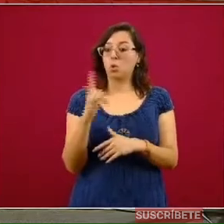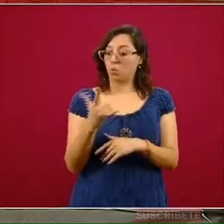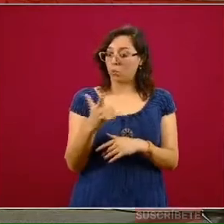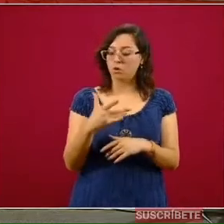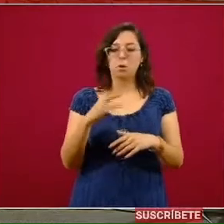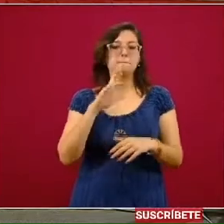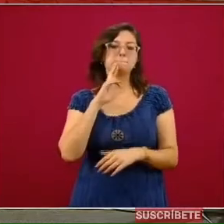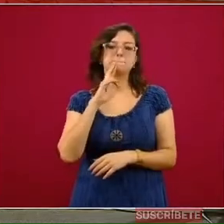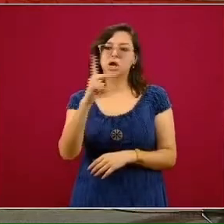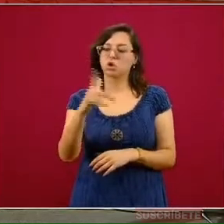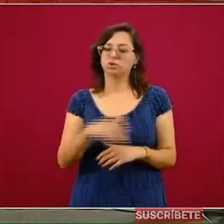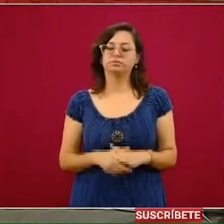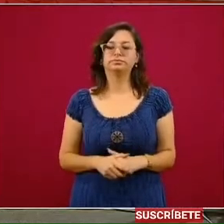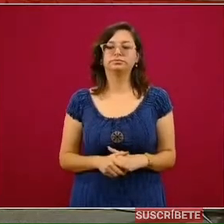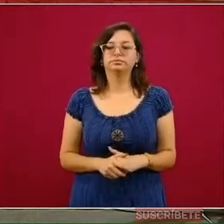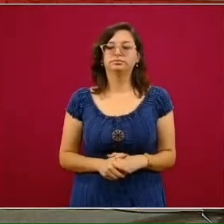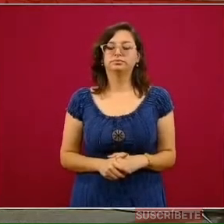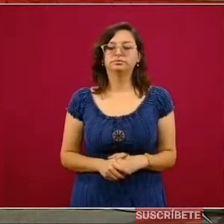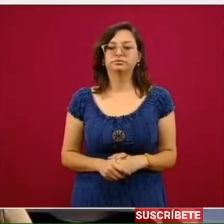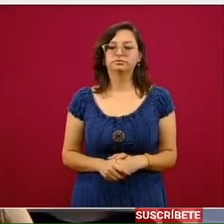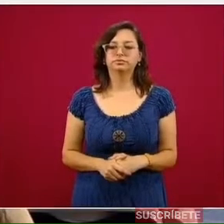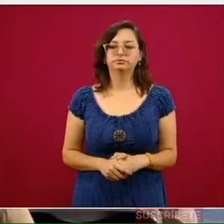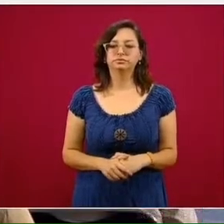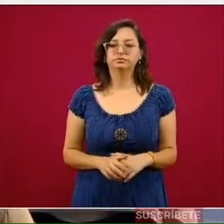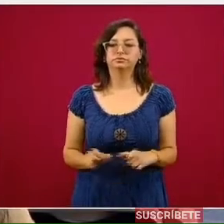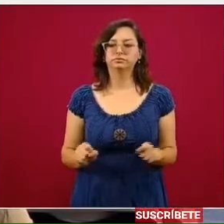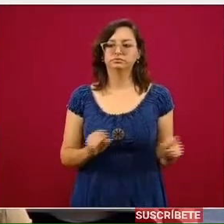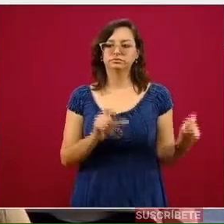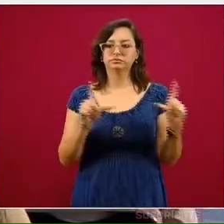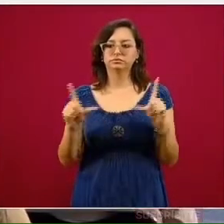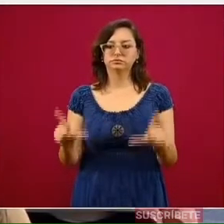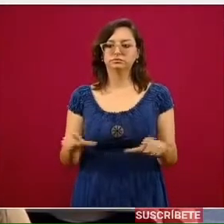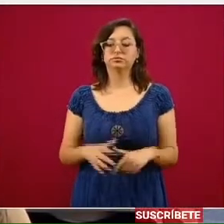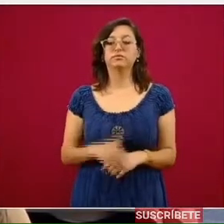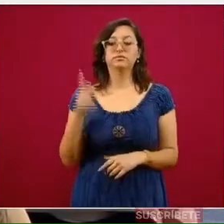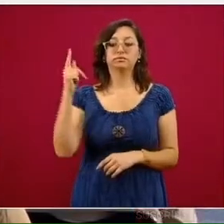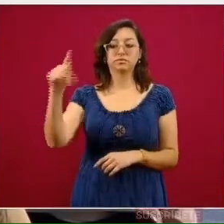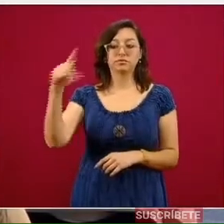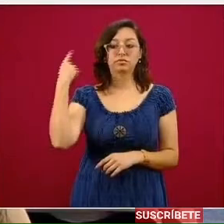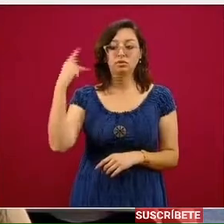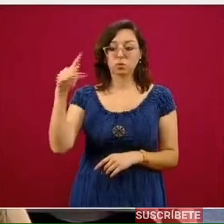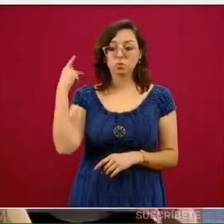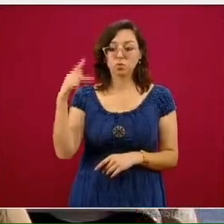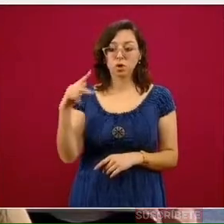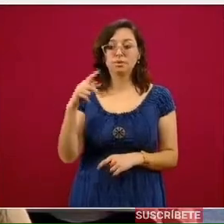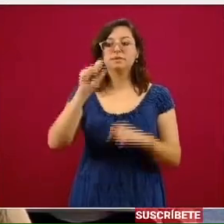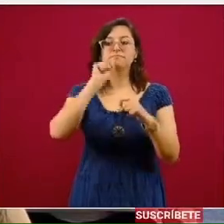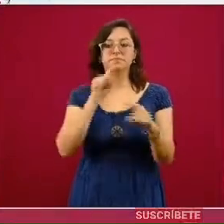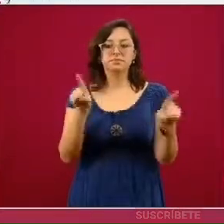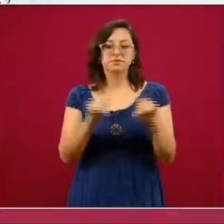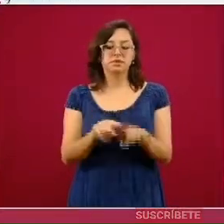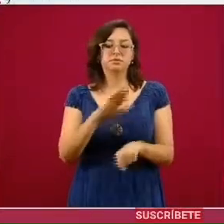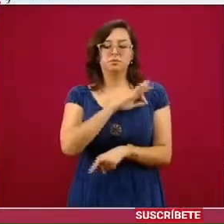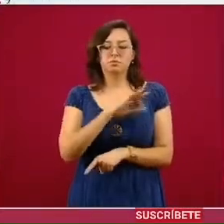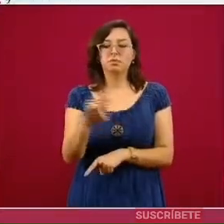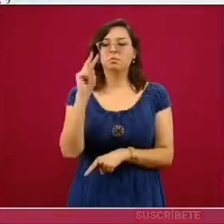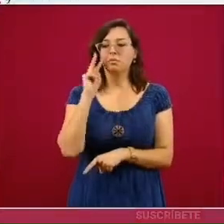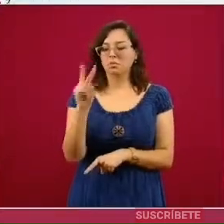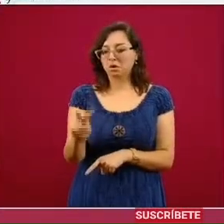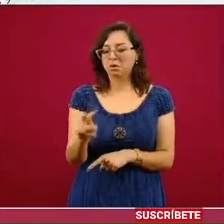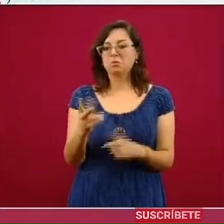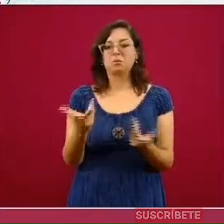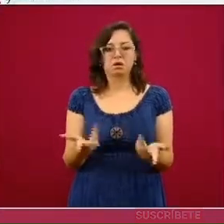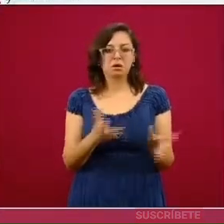mejores resultados. Veamos la siguiente diapositiva. Estamos con Puebla, también vemos un patrón